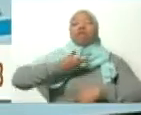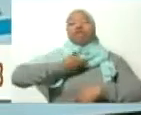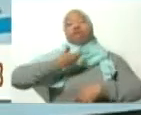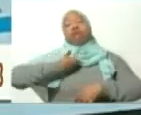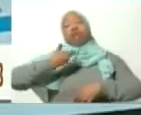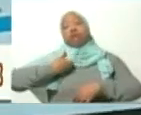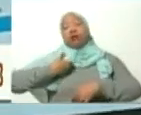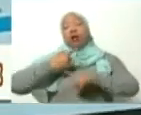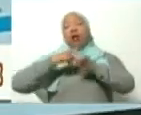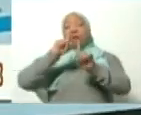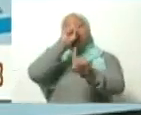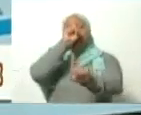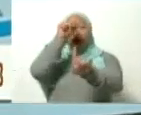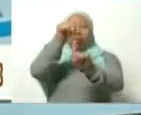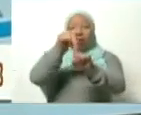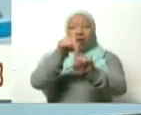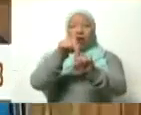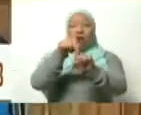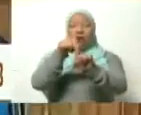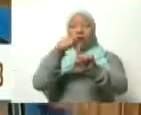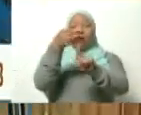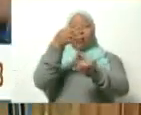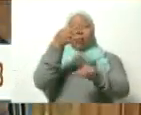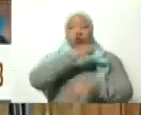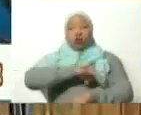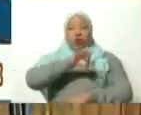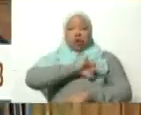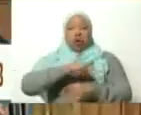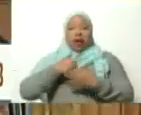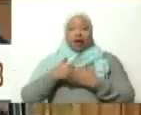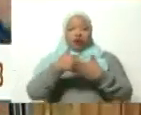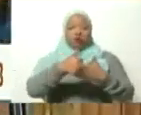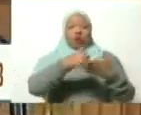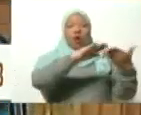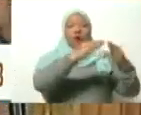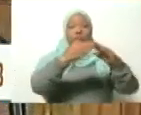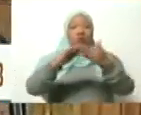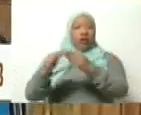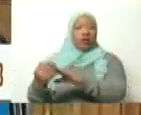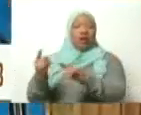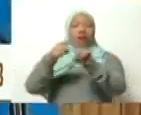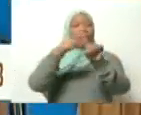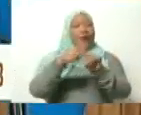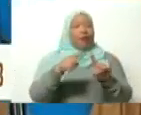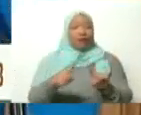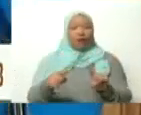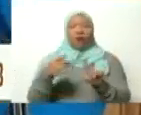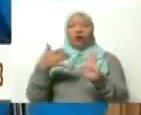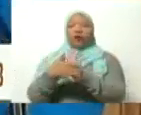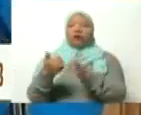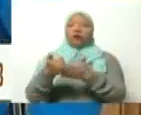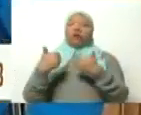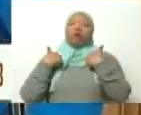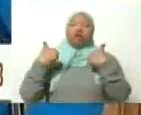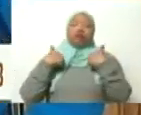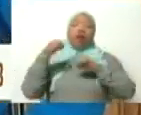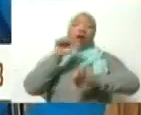pero direccionado con la inversión social para atacar las desigualdades y las heridas sociales causadas por el